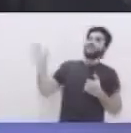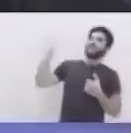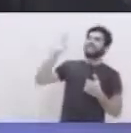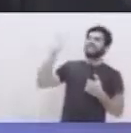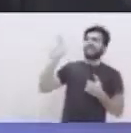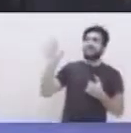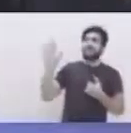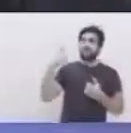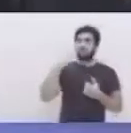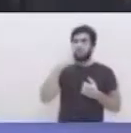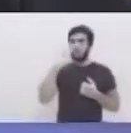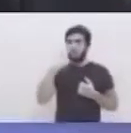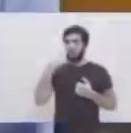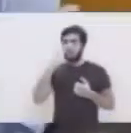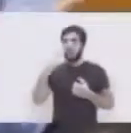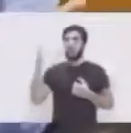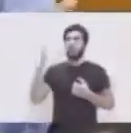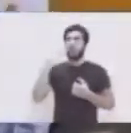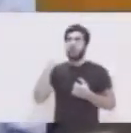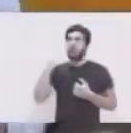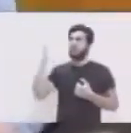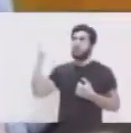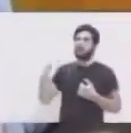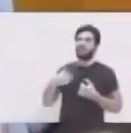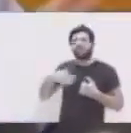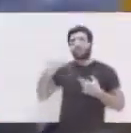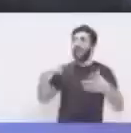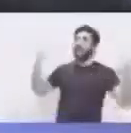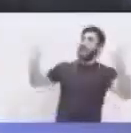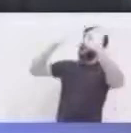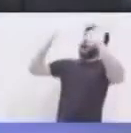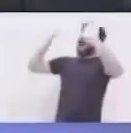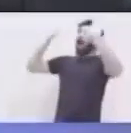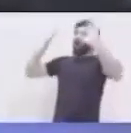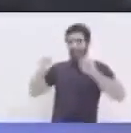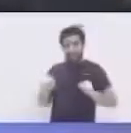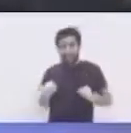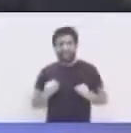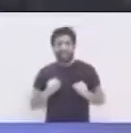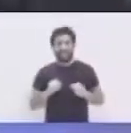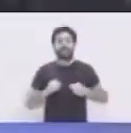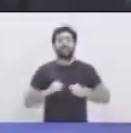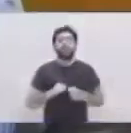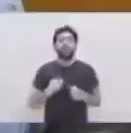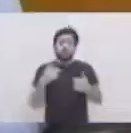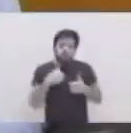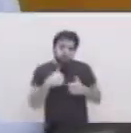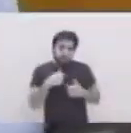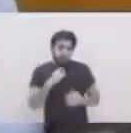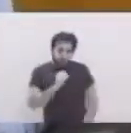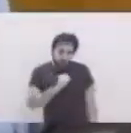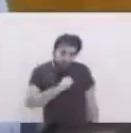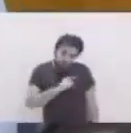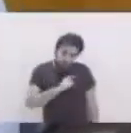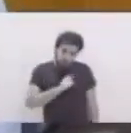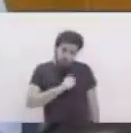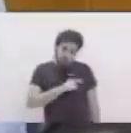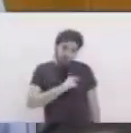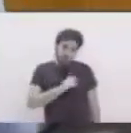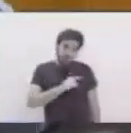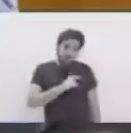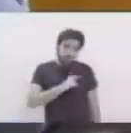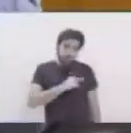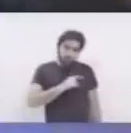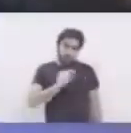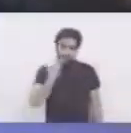caso omiso de lo que le habían dicho sus padres y ella contestaba con el saludo, ¡hola! Por supuesto, Graciela era un poquito más tímida